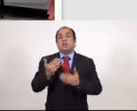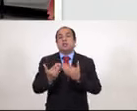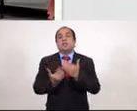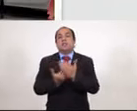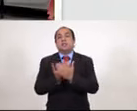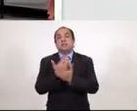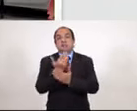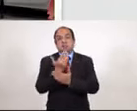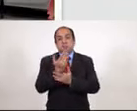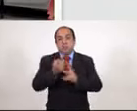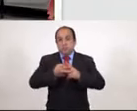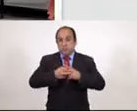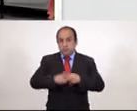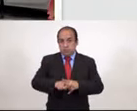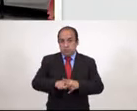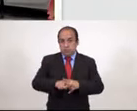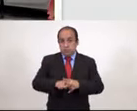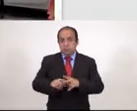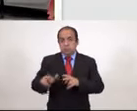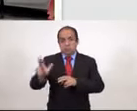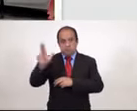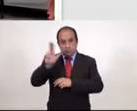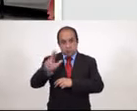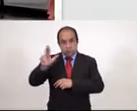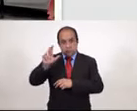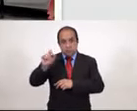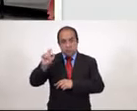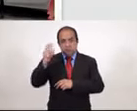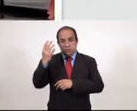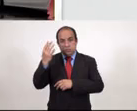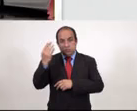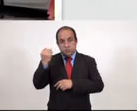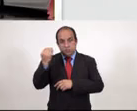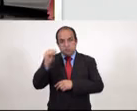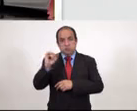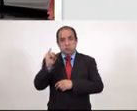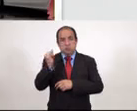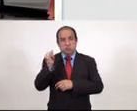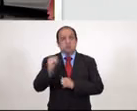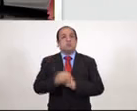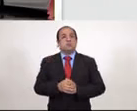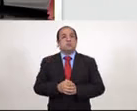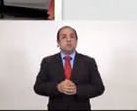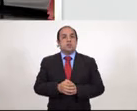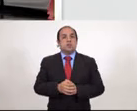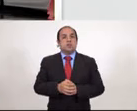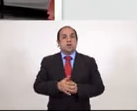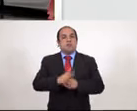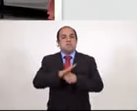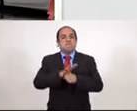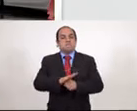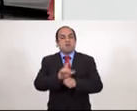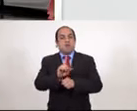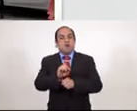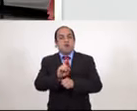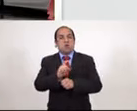al inicio del día martes 29 de junio, con la presión existente en el